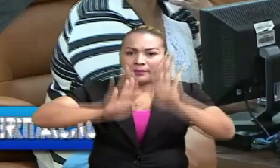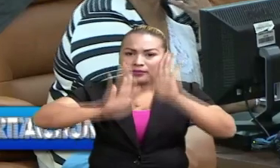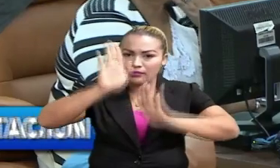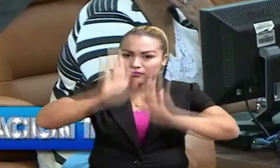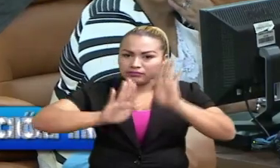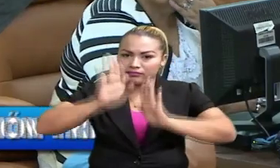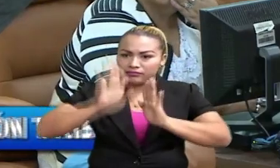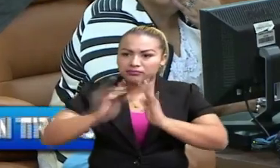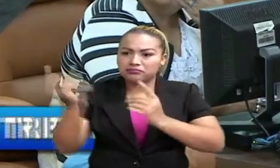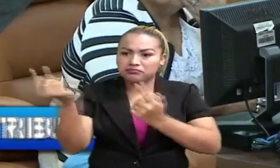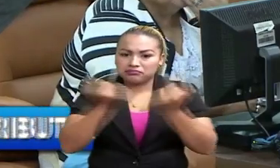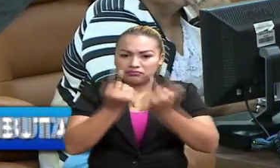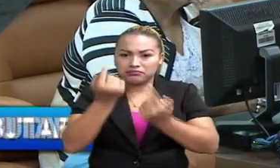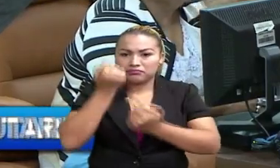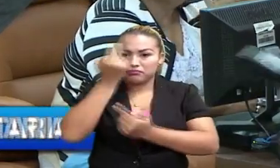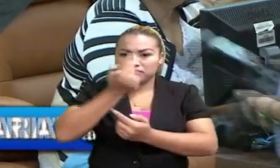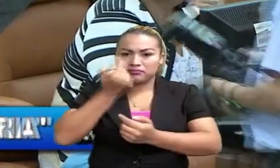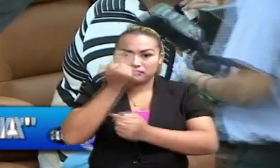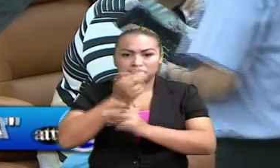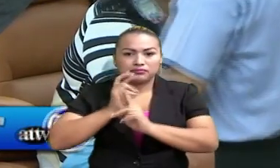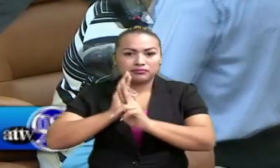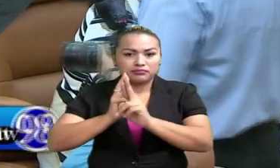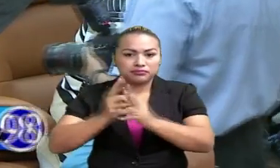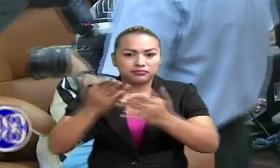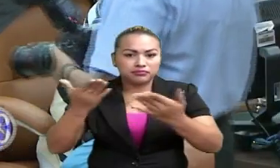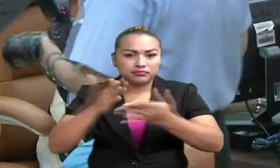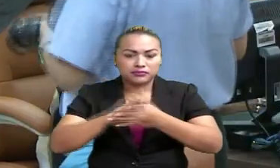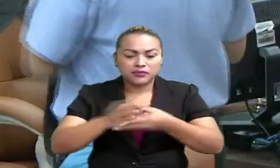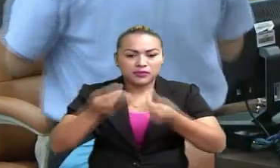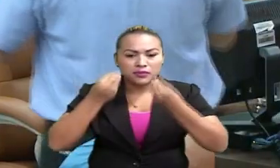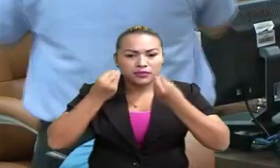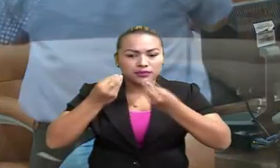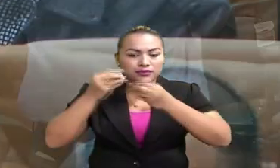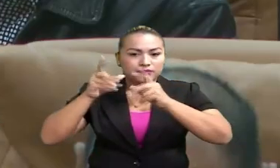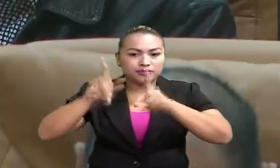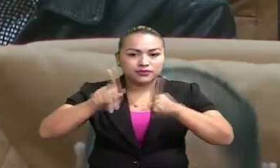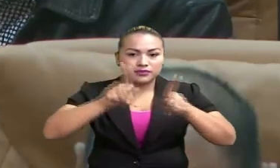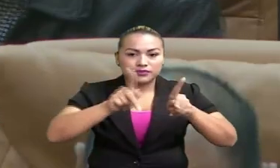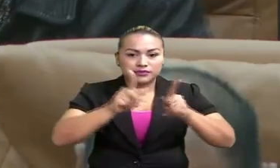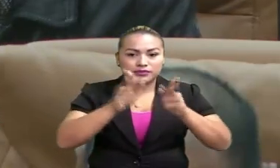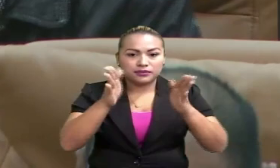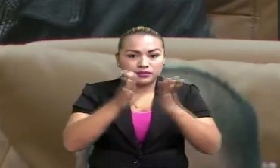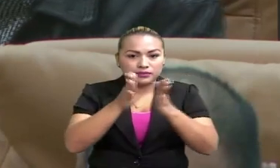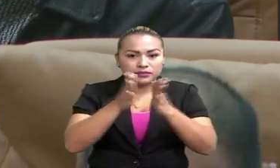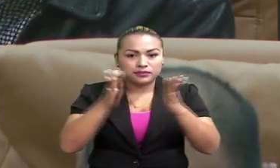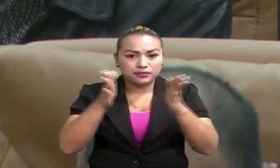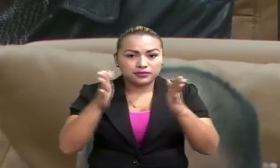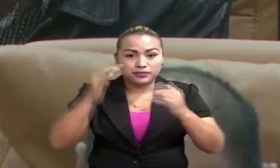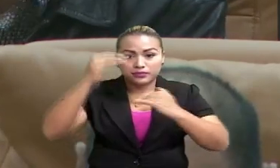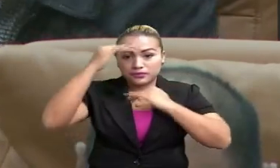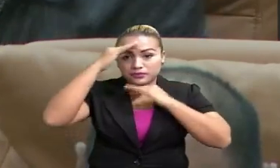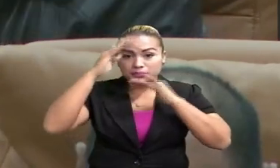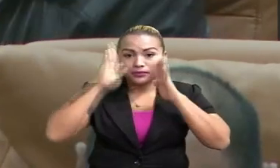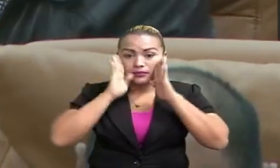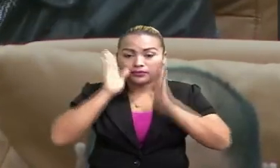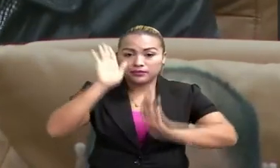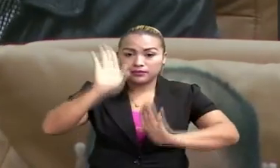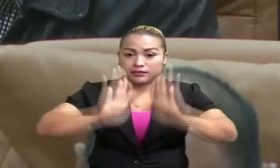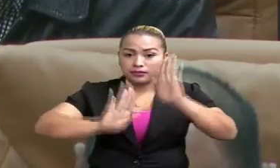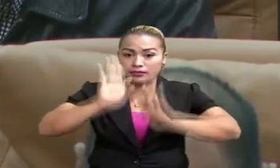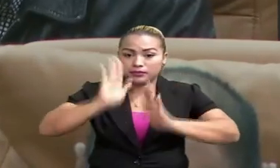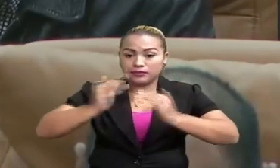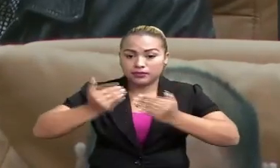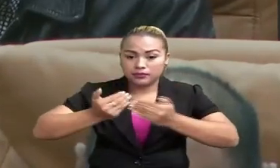proceso de consulta y a las decenas de micro, pequeñas y medianas empresas que participaron en el proceso de